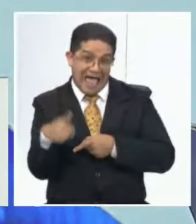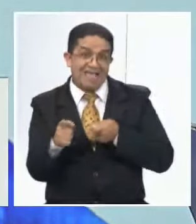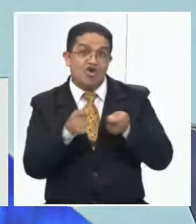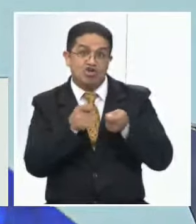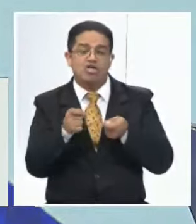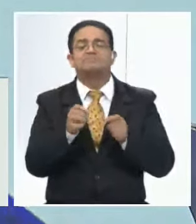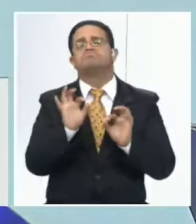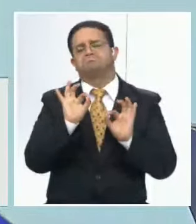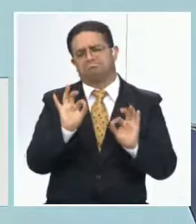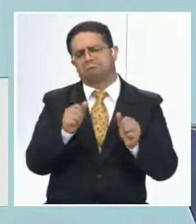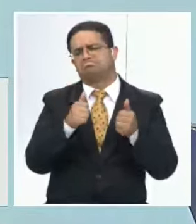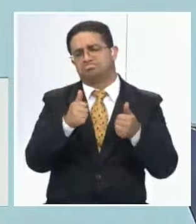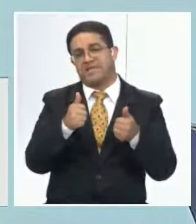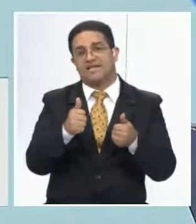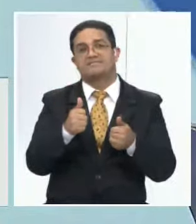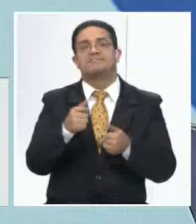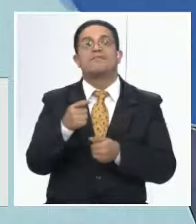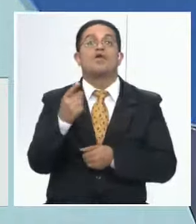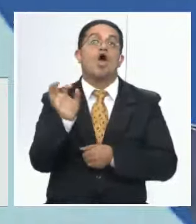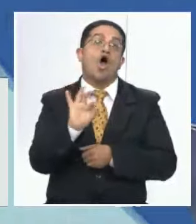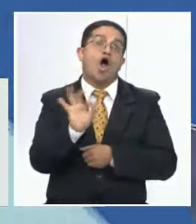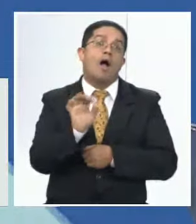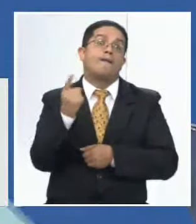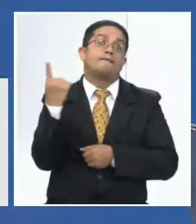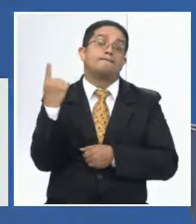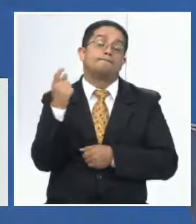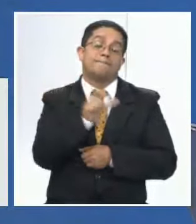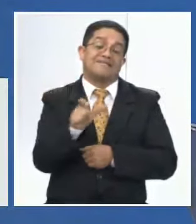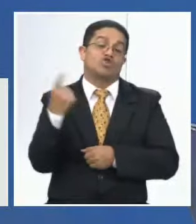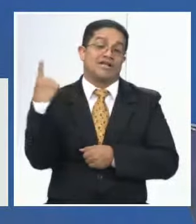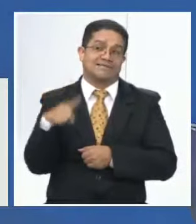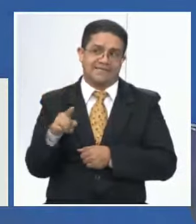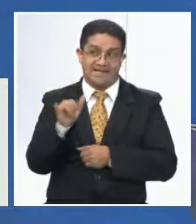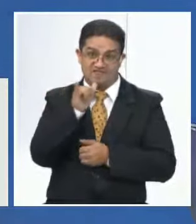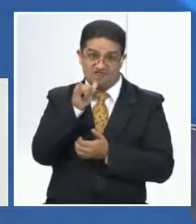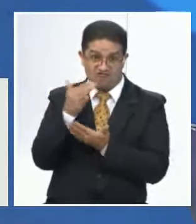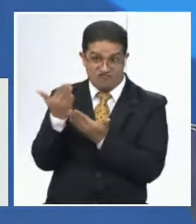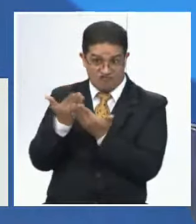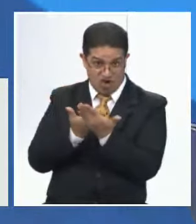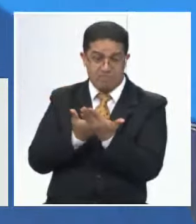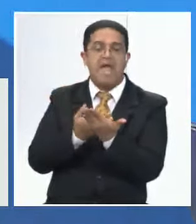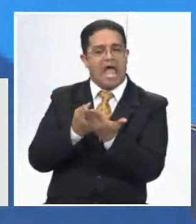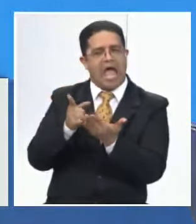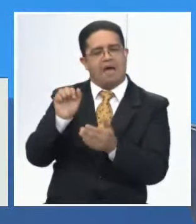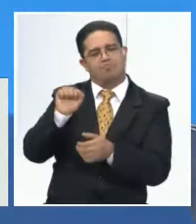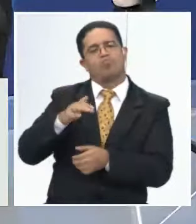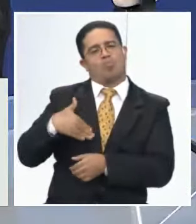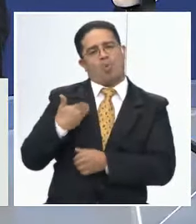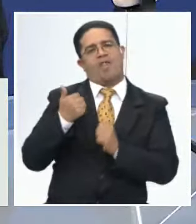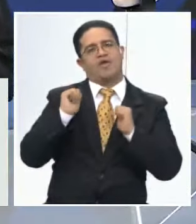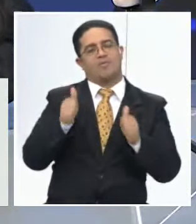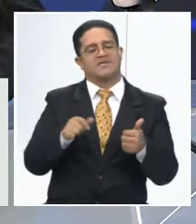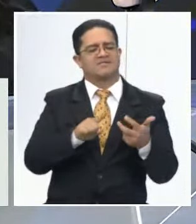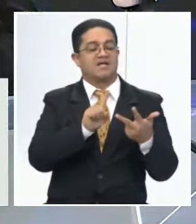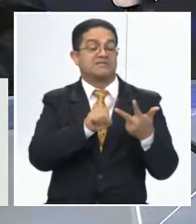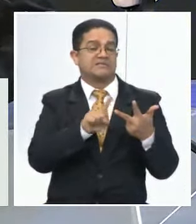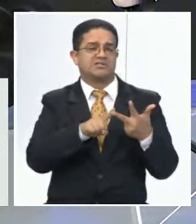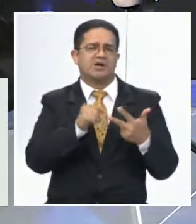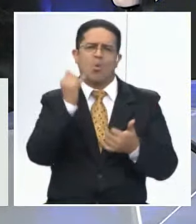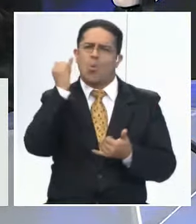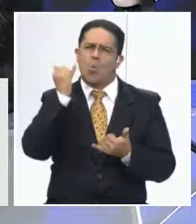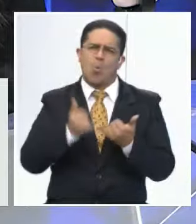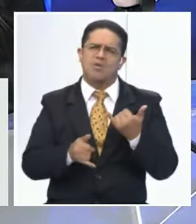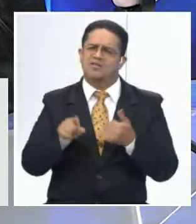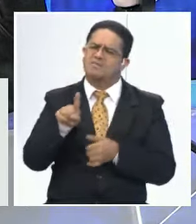con algunas condiciones con antecedentes de cáncer, siempre con un informe de su médico tratante podemos iniciar también tratamientos. Y la